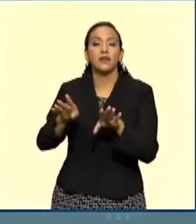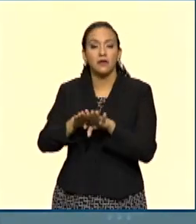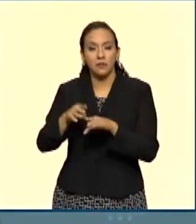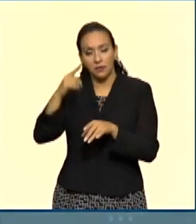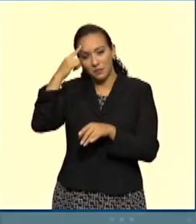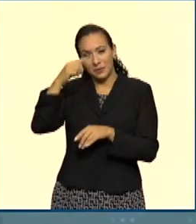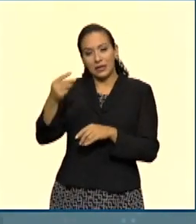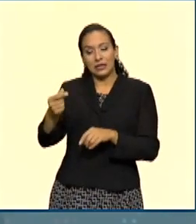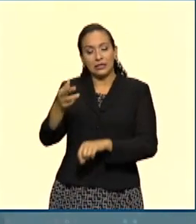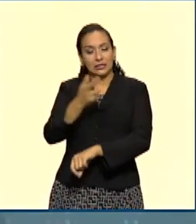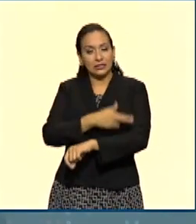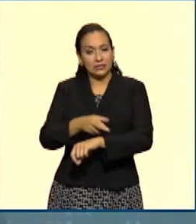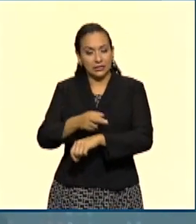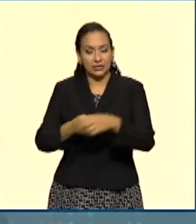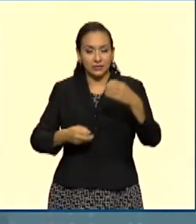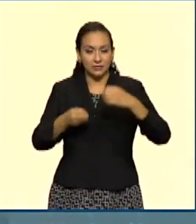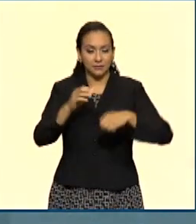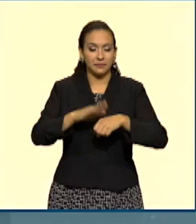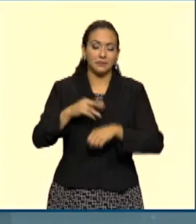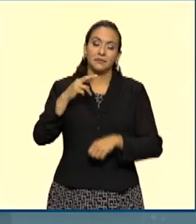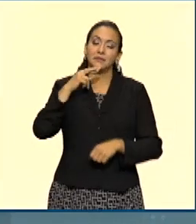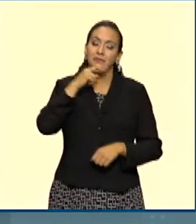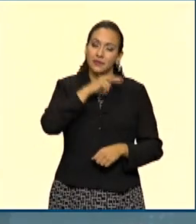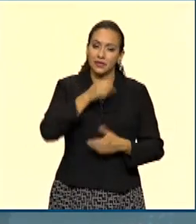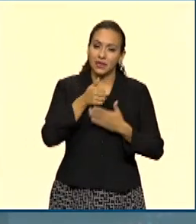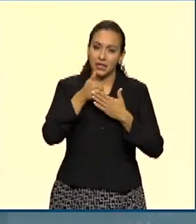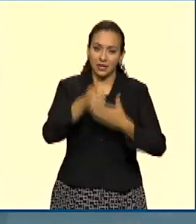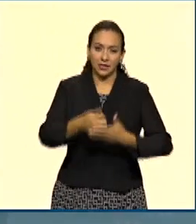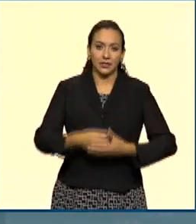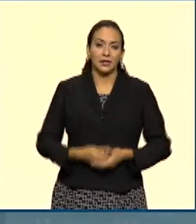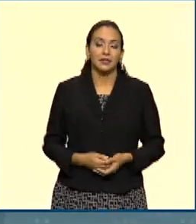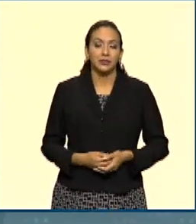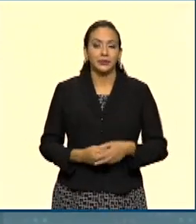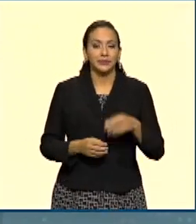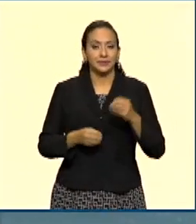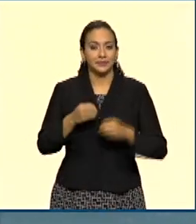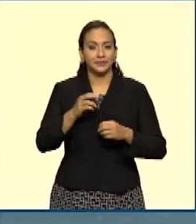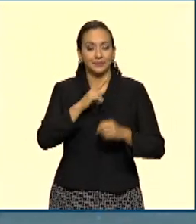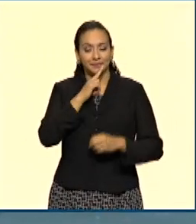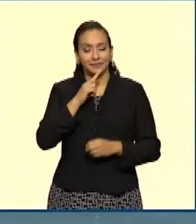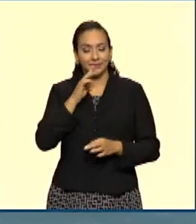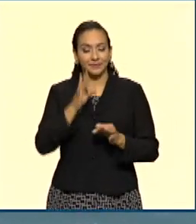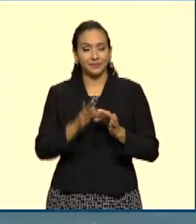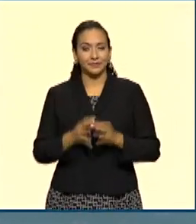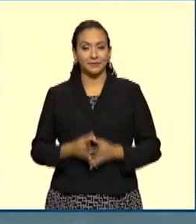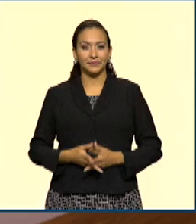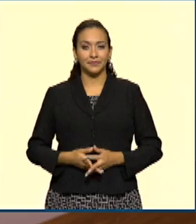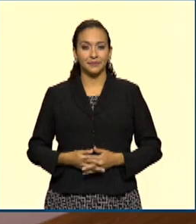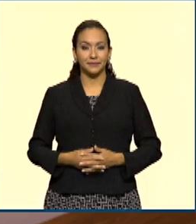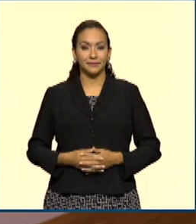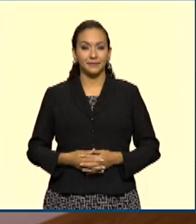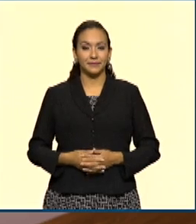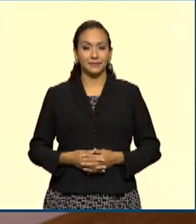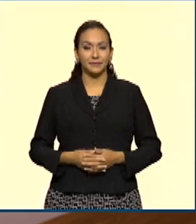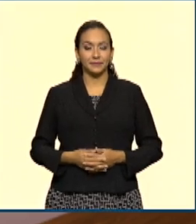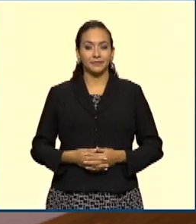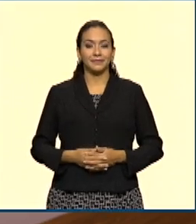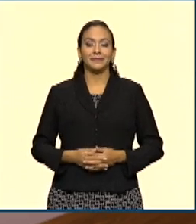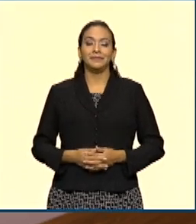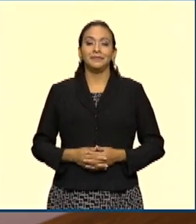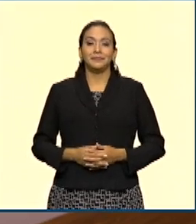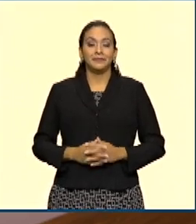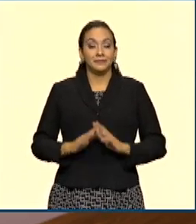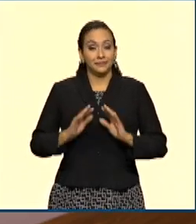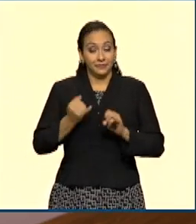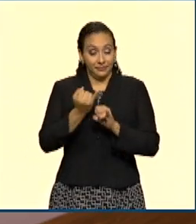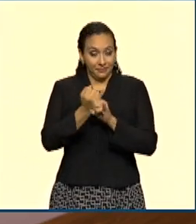agilizar los procesos judiciales. Para el canal del Poder Judicial de la Federación, Jesús Daza. Muchas gracias, Jesús. Y